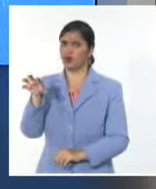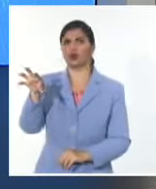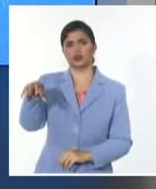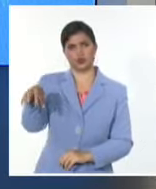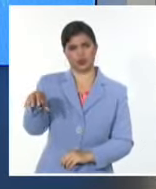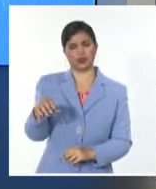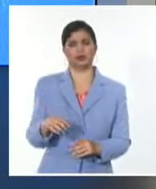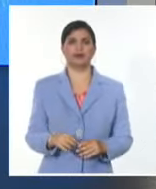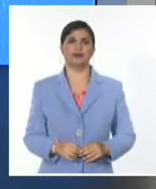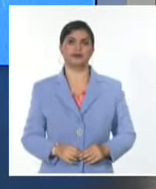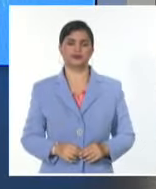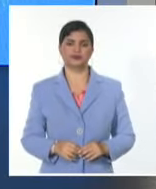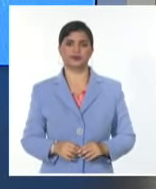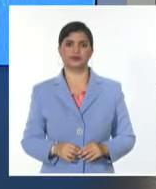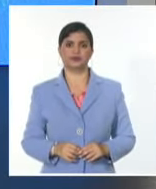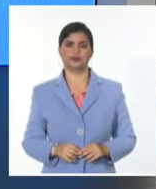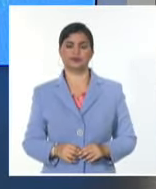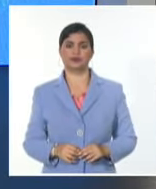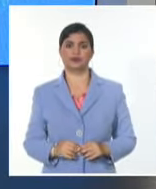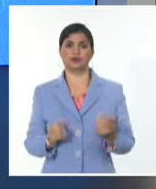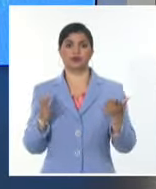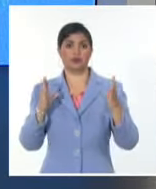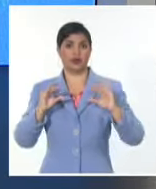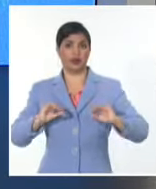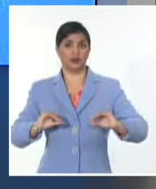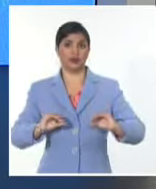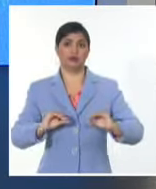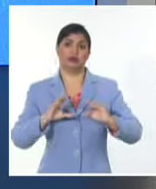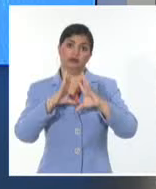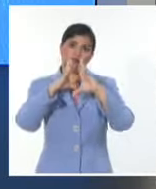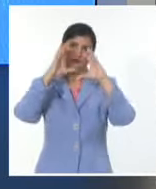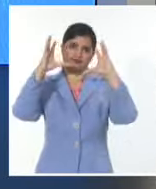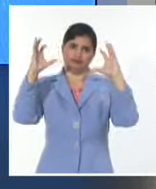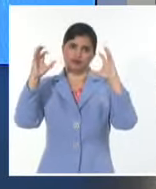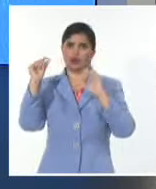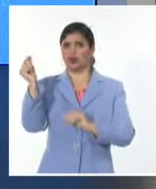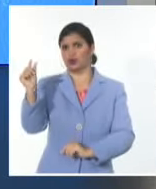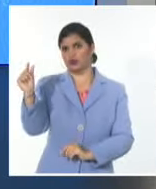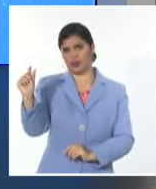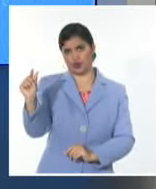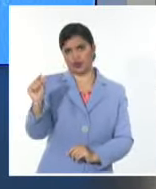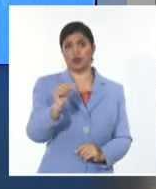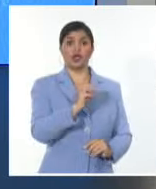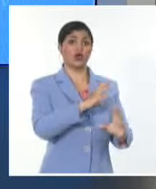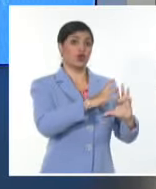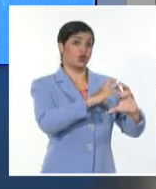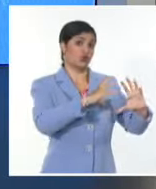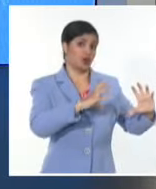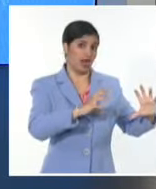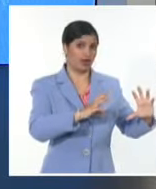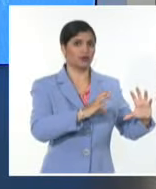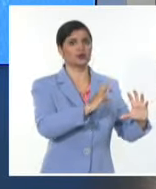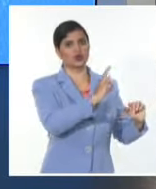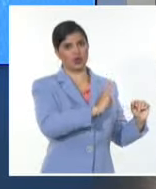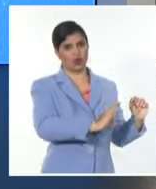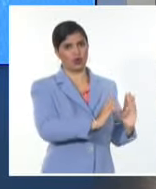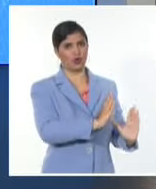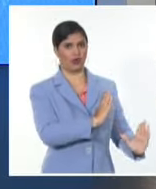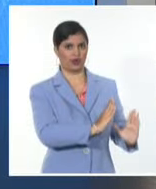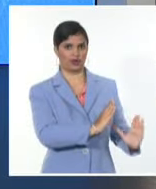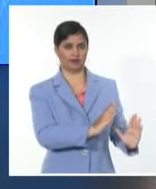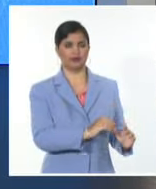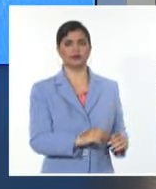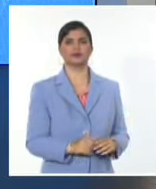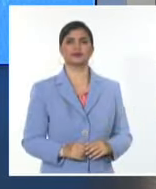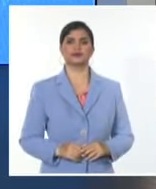interior para horas de la noche predominio de poca nubosidad en gran parte del occidente del centro del país alguna nubosidad todavía hacia la parte oriental donde sí tendremos